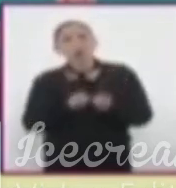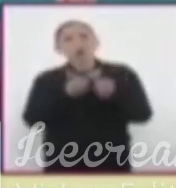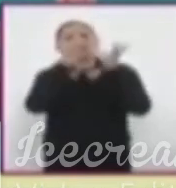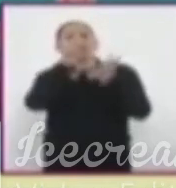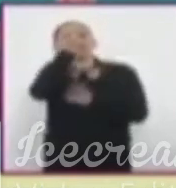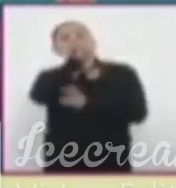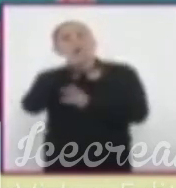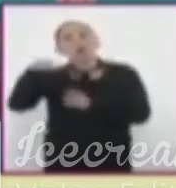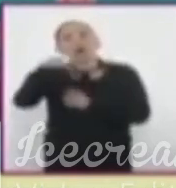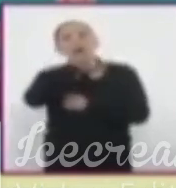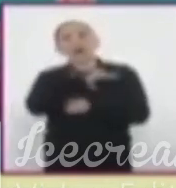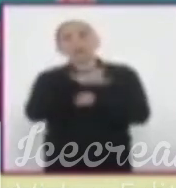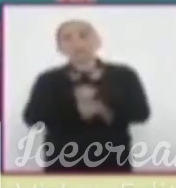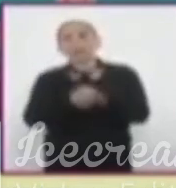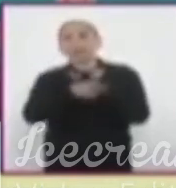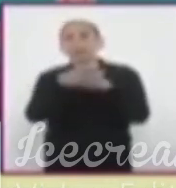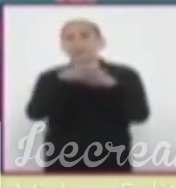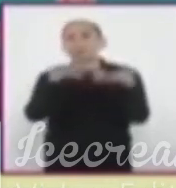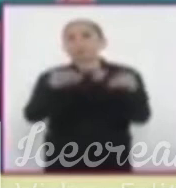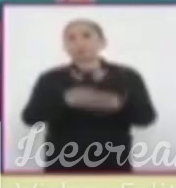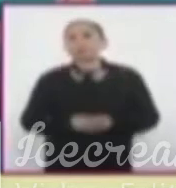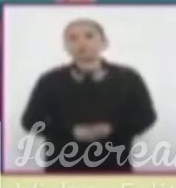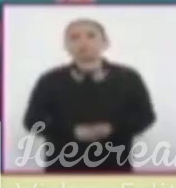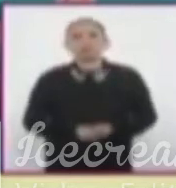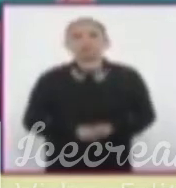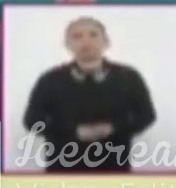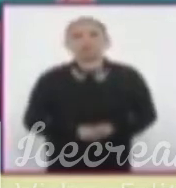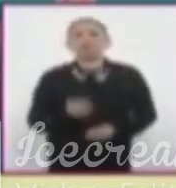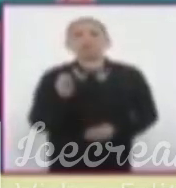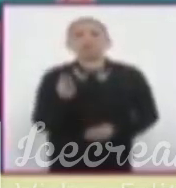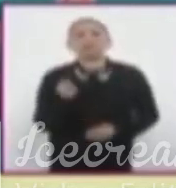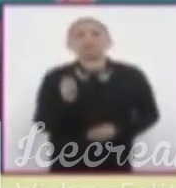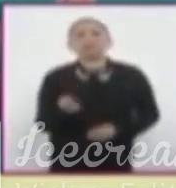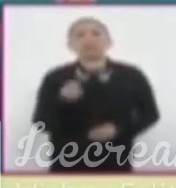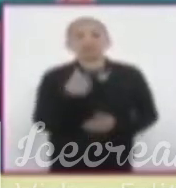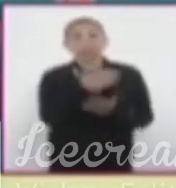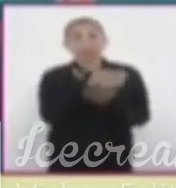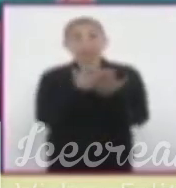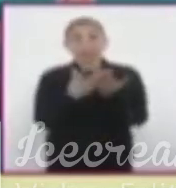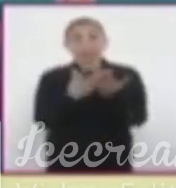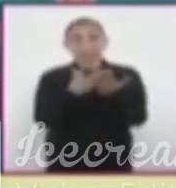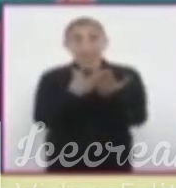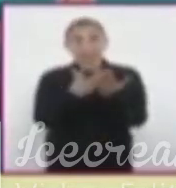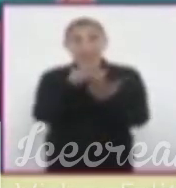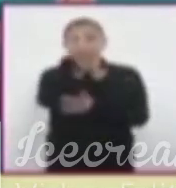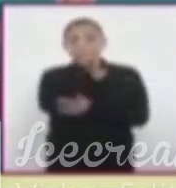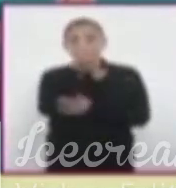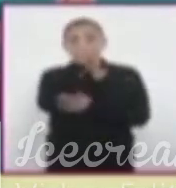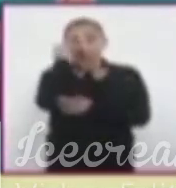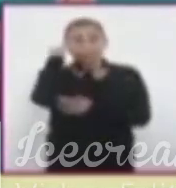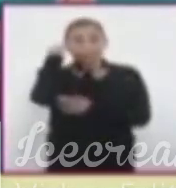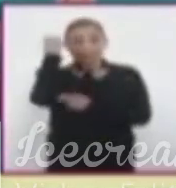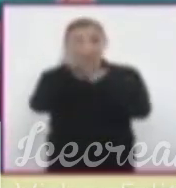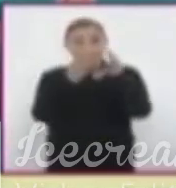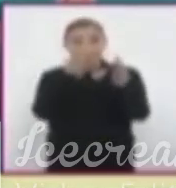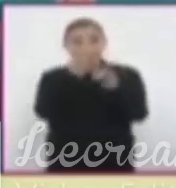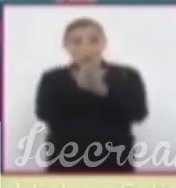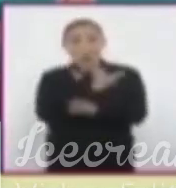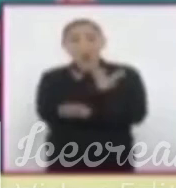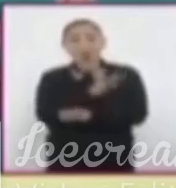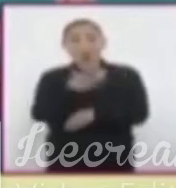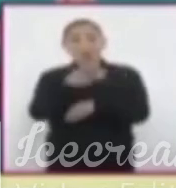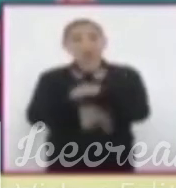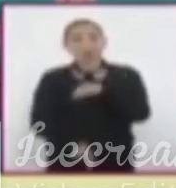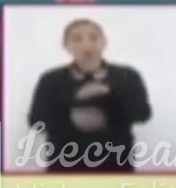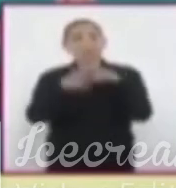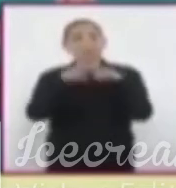se encuentran en peligro de desaparecer. Esto significa que la mitad de las lenguas indígenas del mundo están en peligro